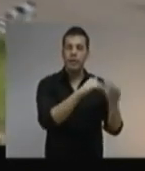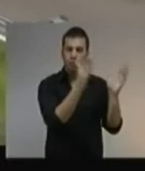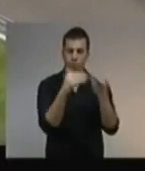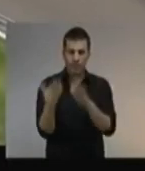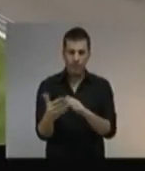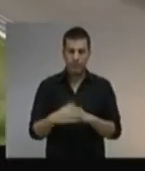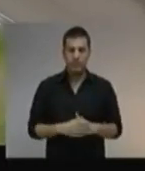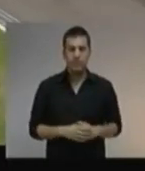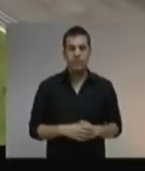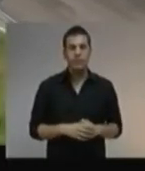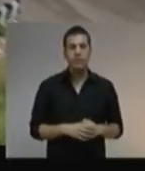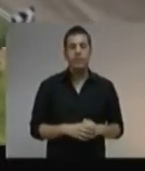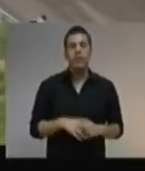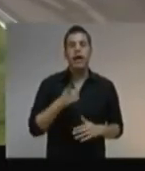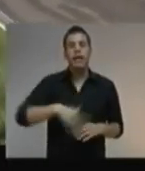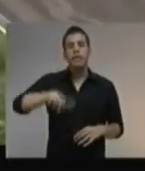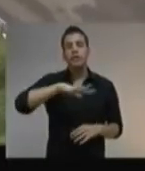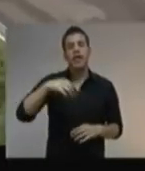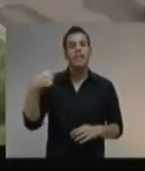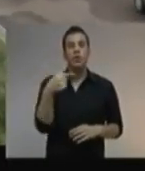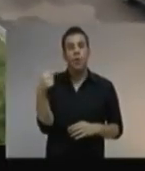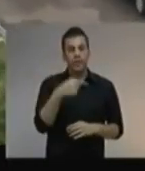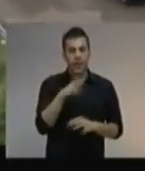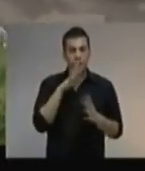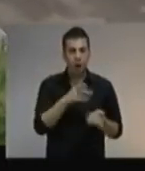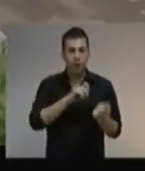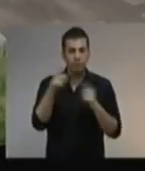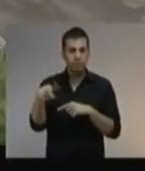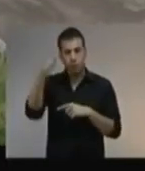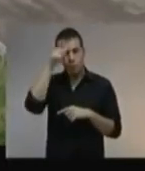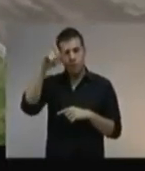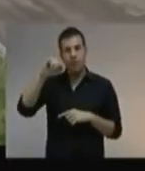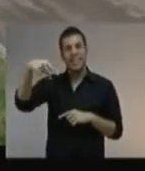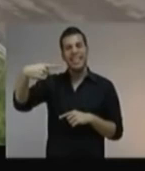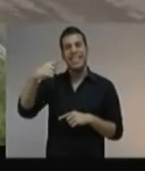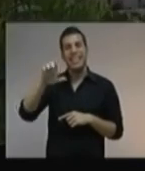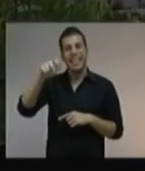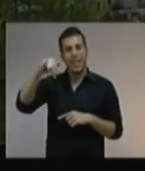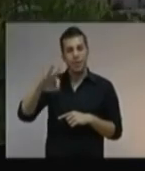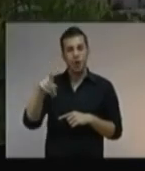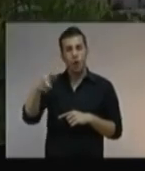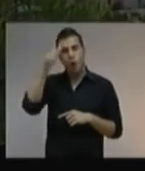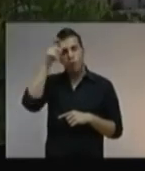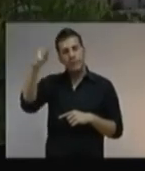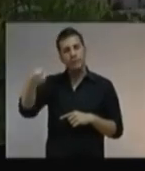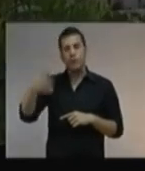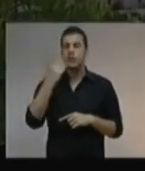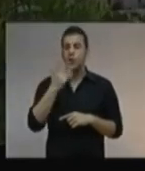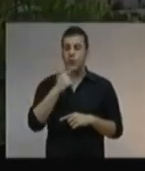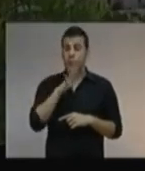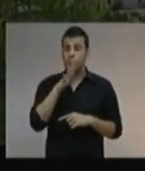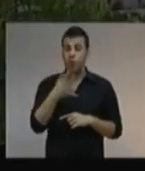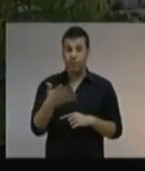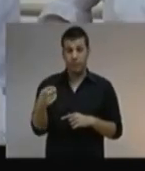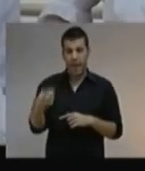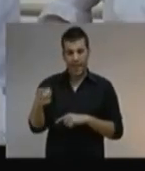Desde el singular entorno de Guayadeque, nos desplazamos al cercano pueblo de Ingenio. Este municipio se conoce especialmente por